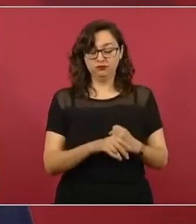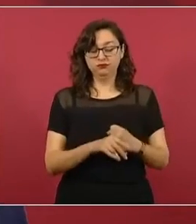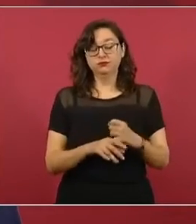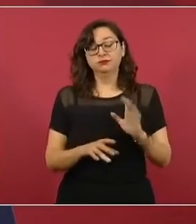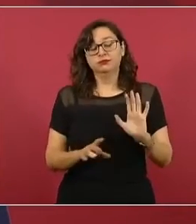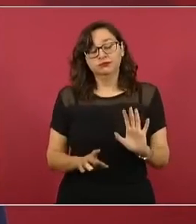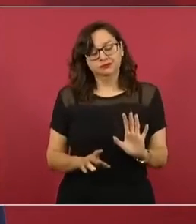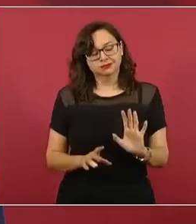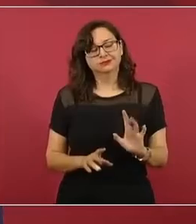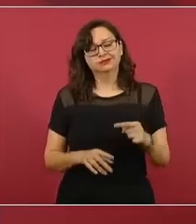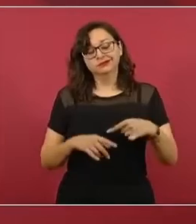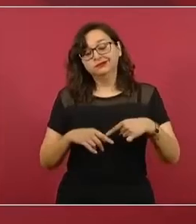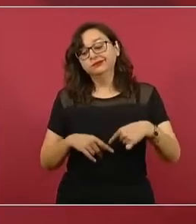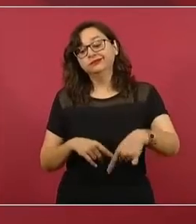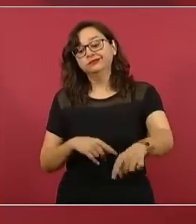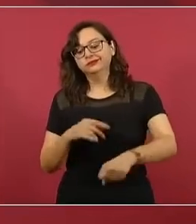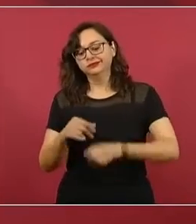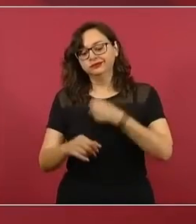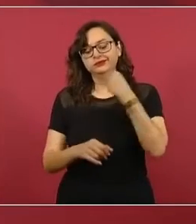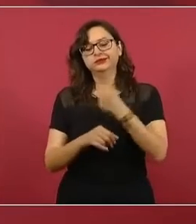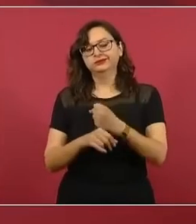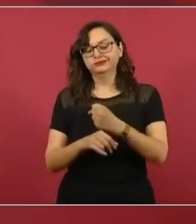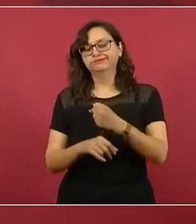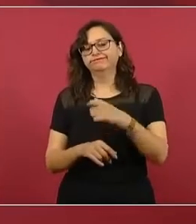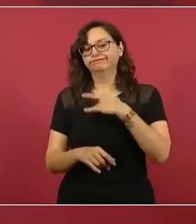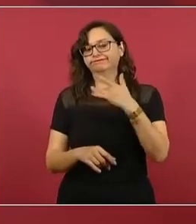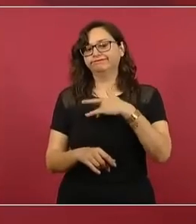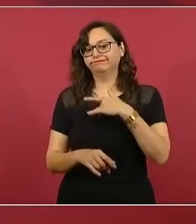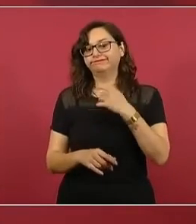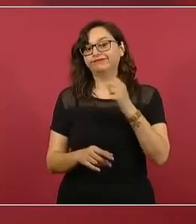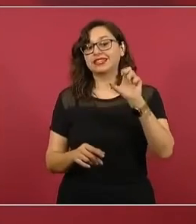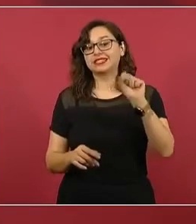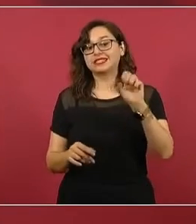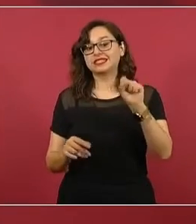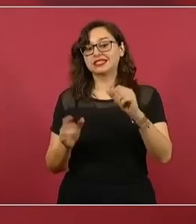60 mil millones de dólares en remesas.